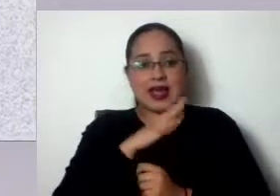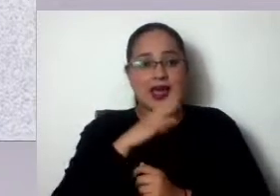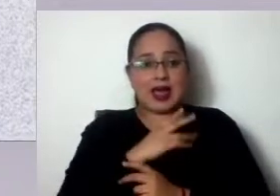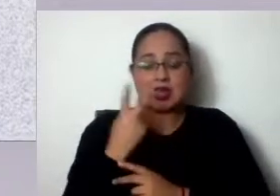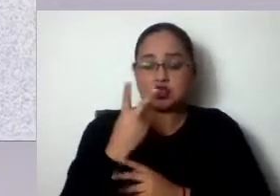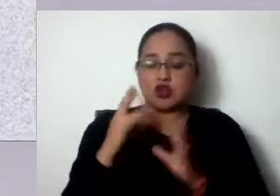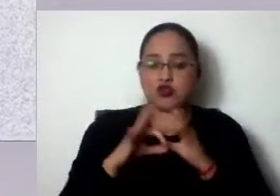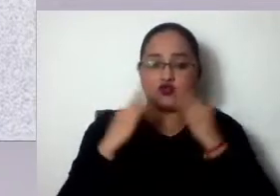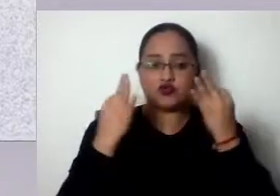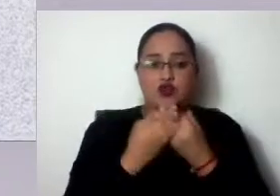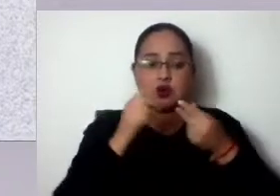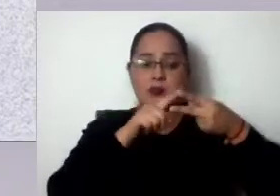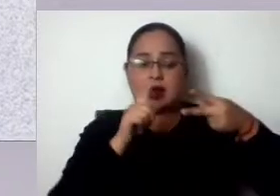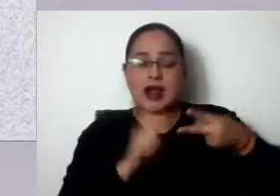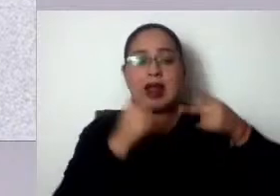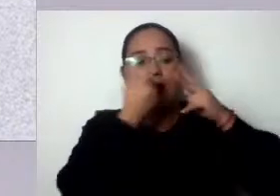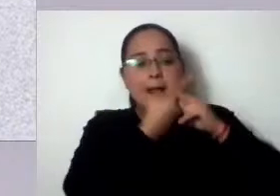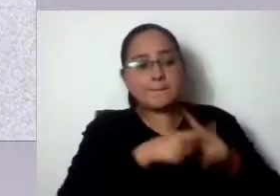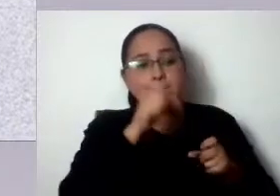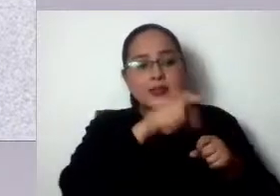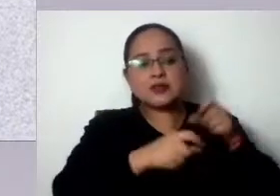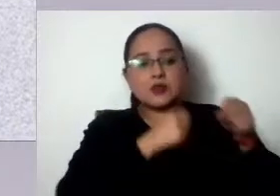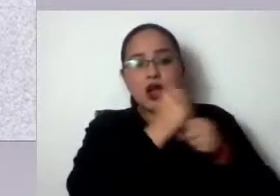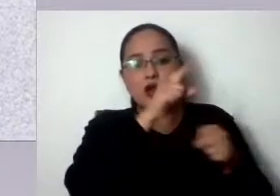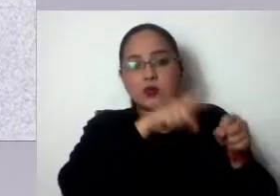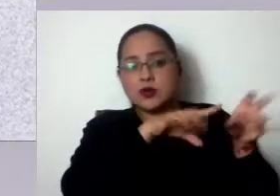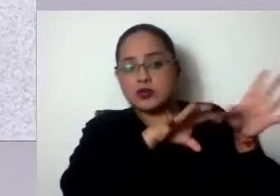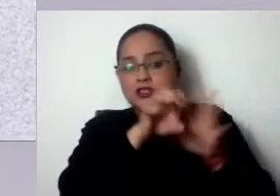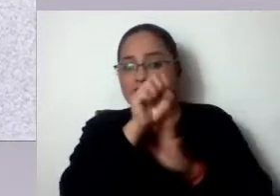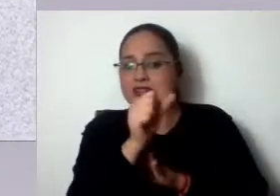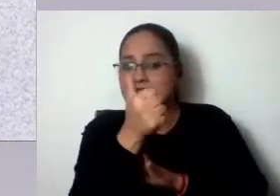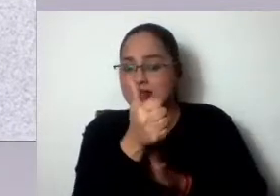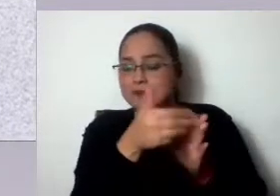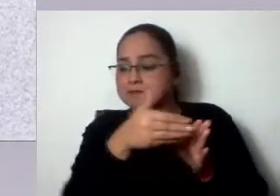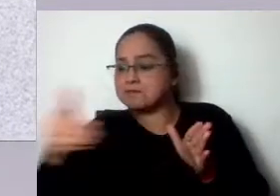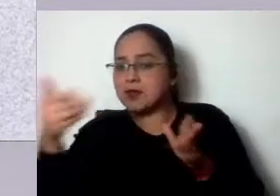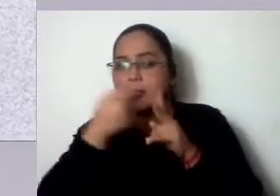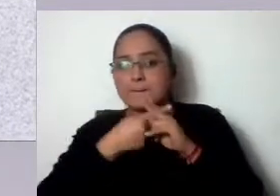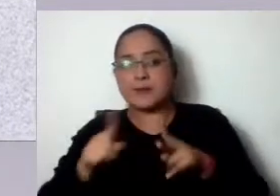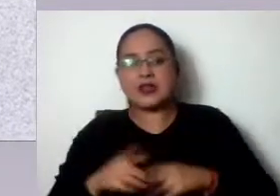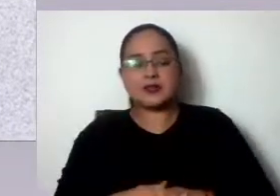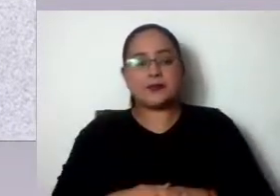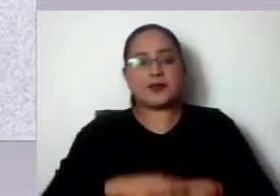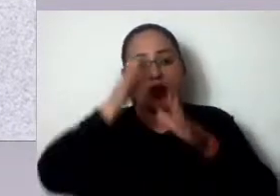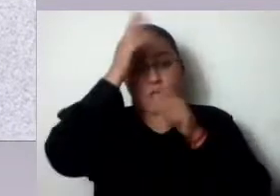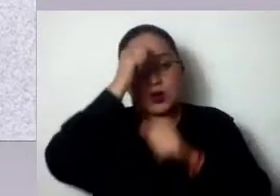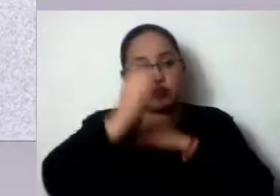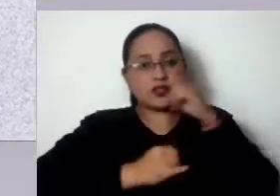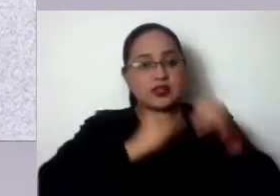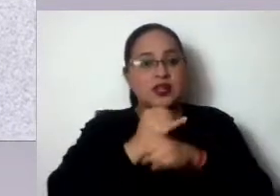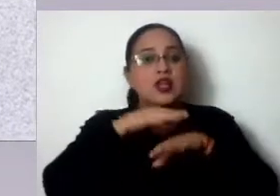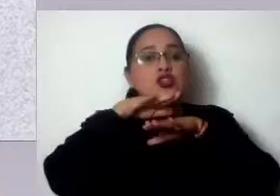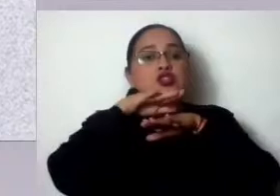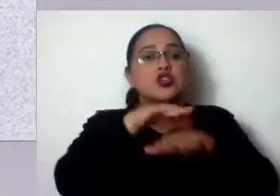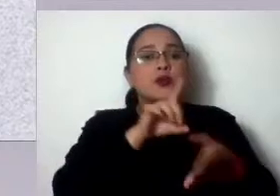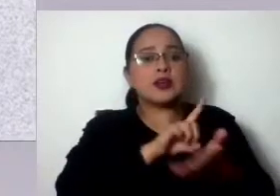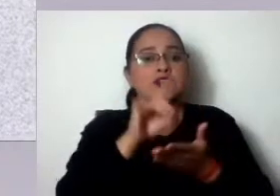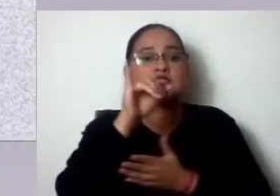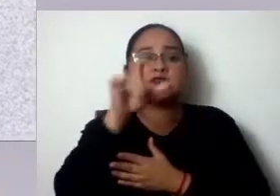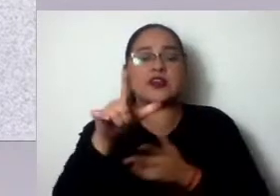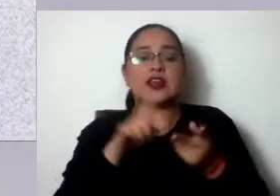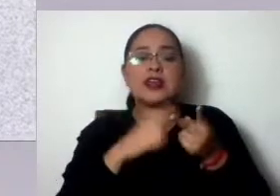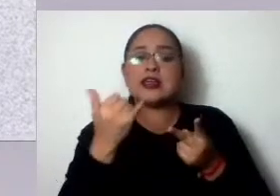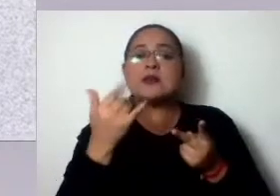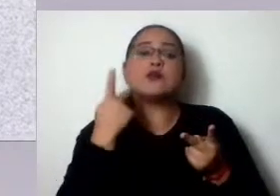instrumentos que entraron en vigor ese mismo año el pacto internacional de derechos civiles y políticos y el pacto